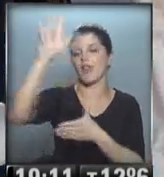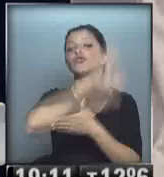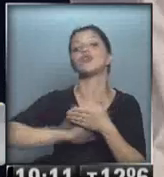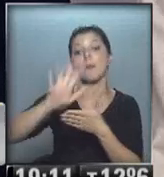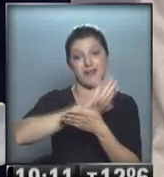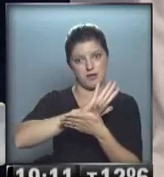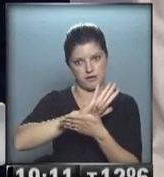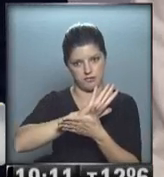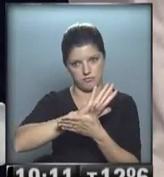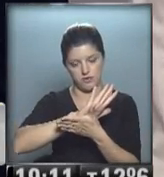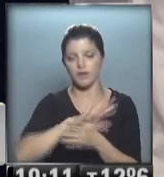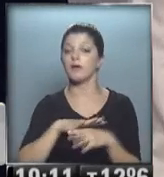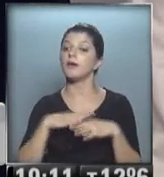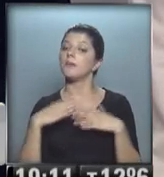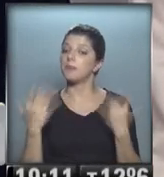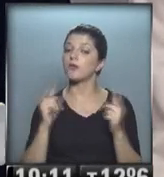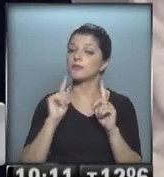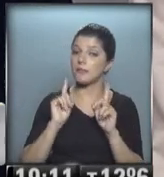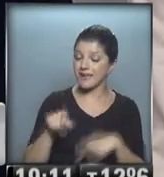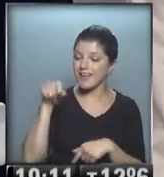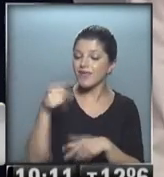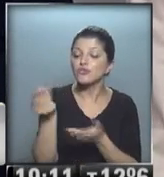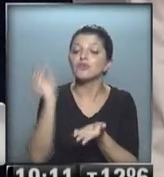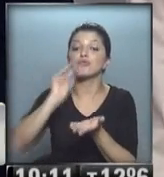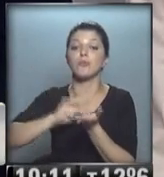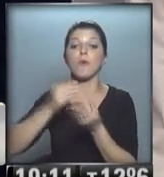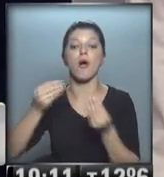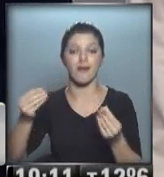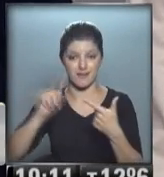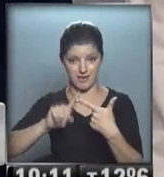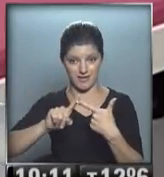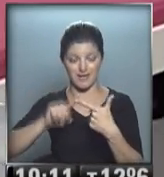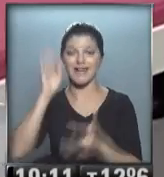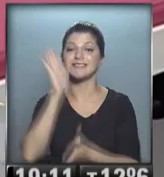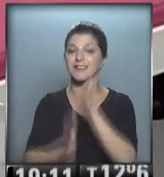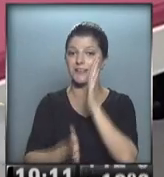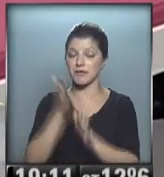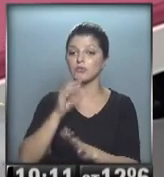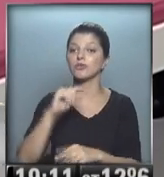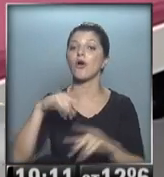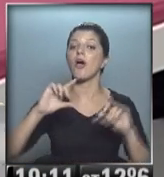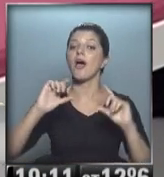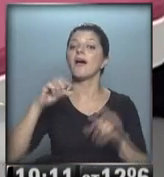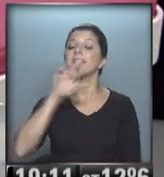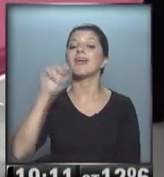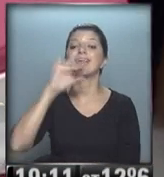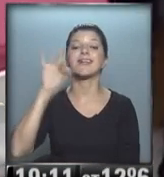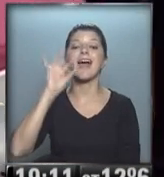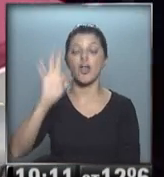Latinoamérica. Pero también esto se complementa con el tratamiento radioterapéutico a